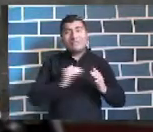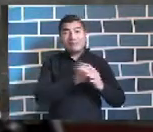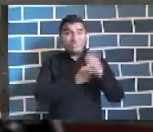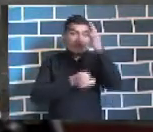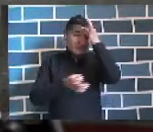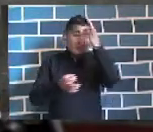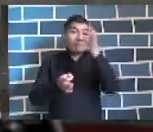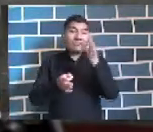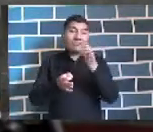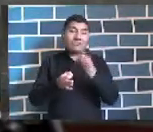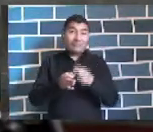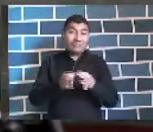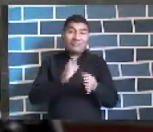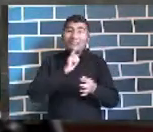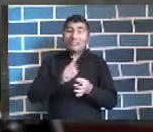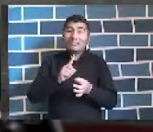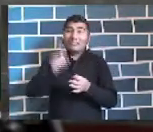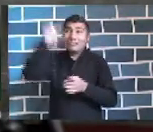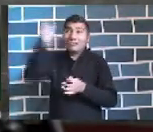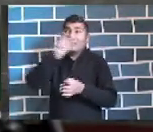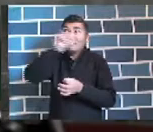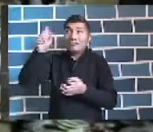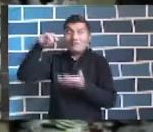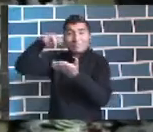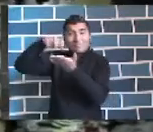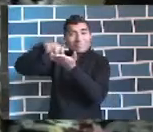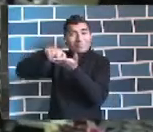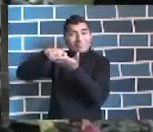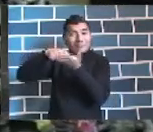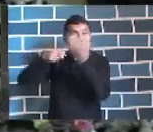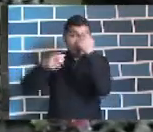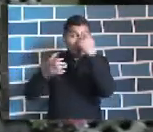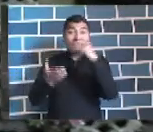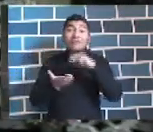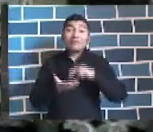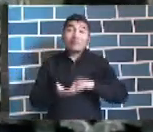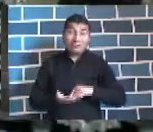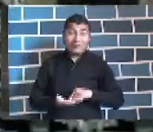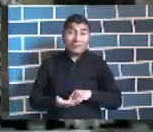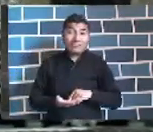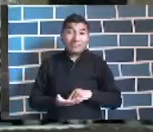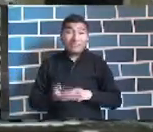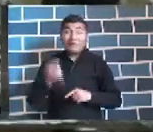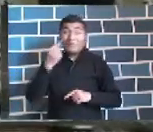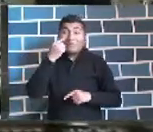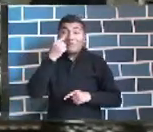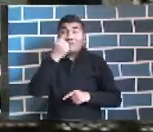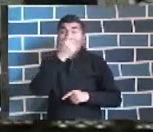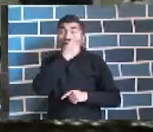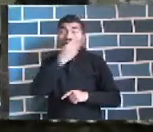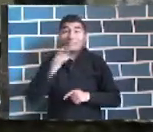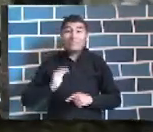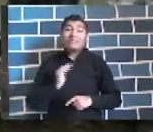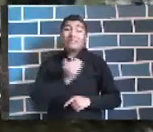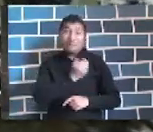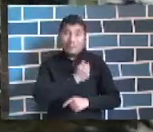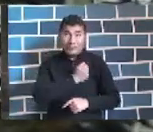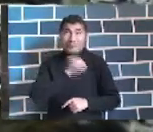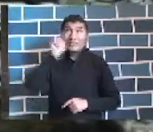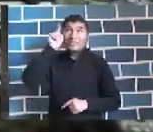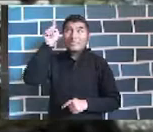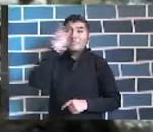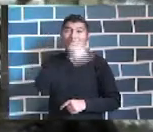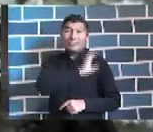fe, estuvo al pie de la cruz. Por eso, fijos nuestros ojos en